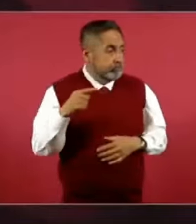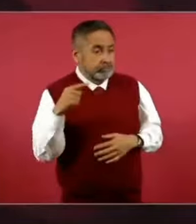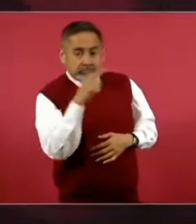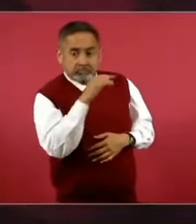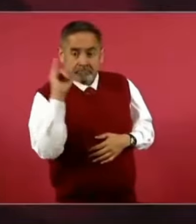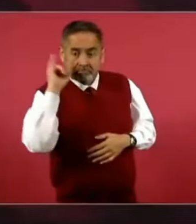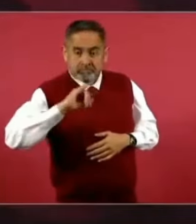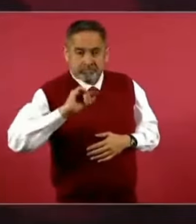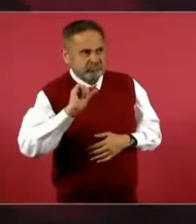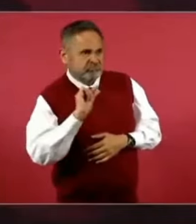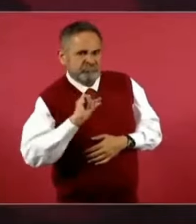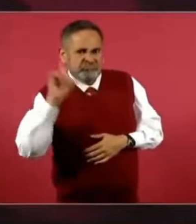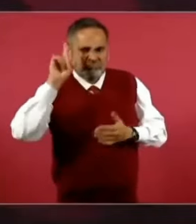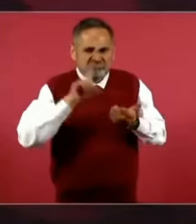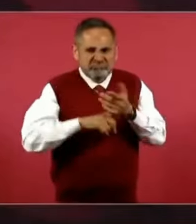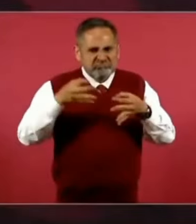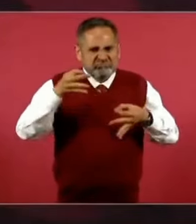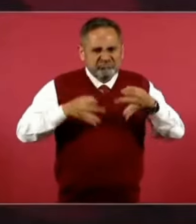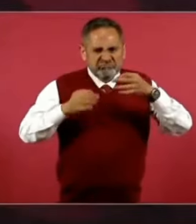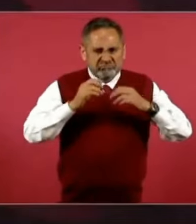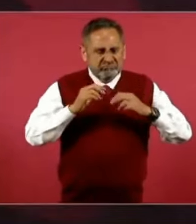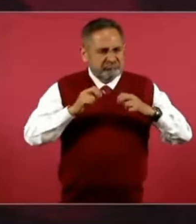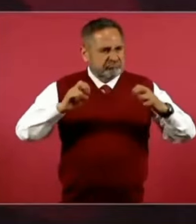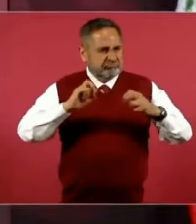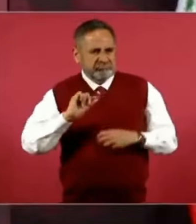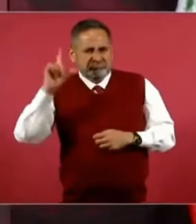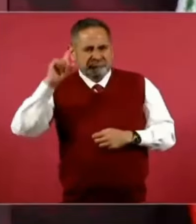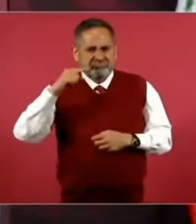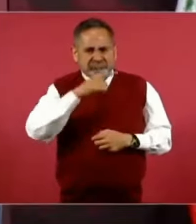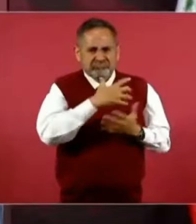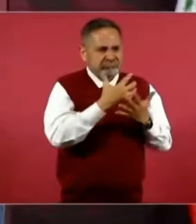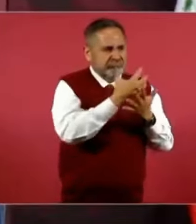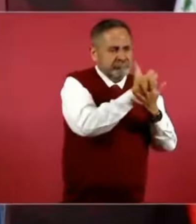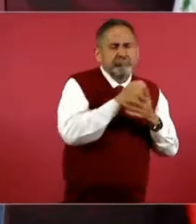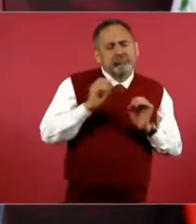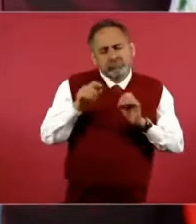un alto funcionario del Poder Ejecutivo